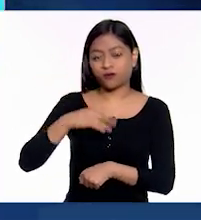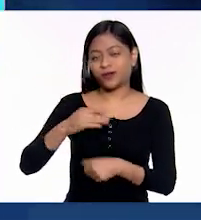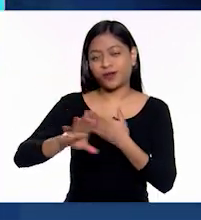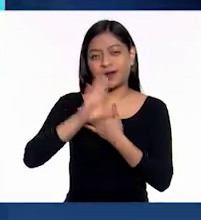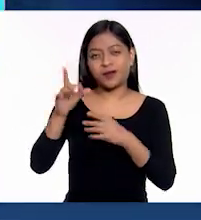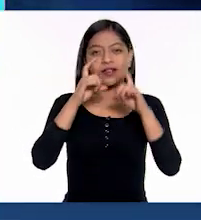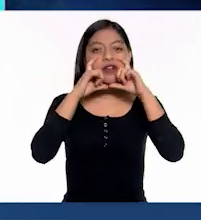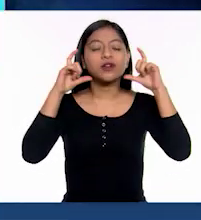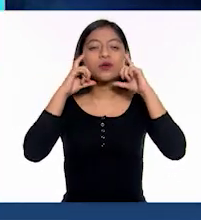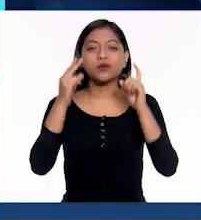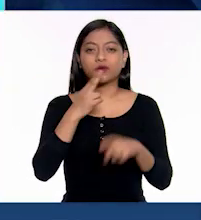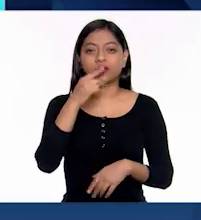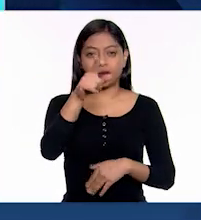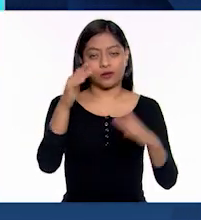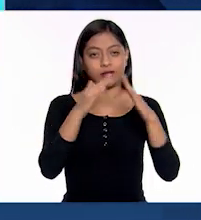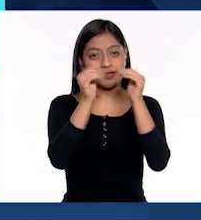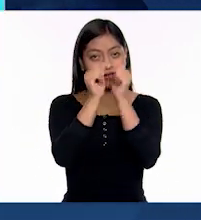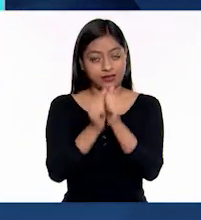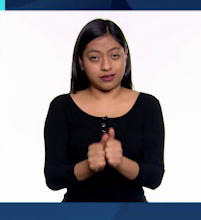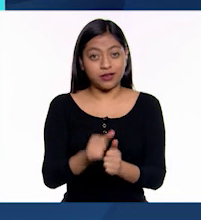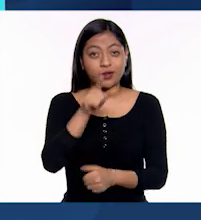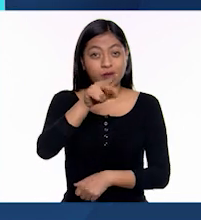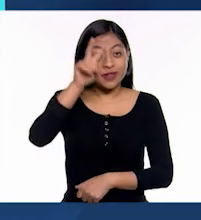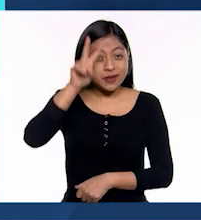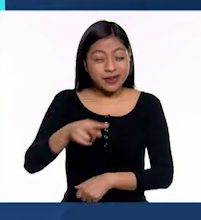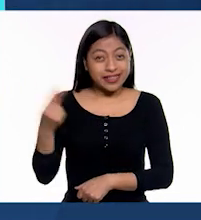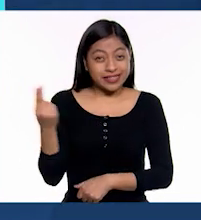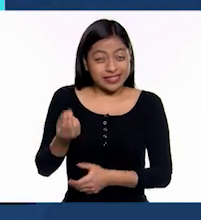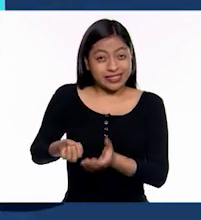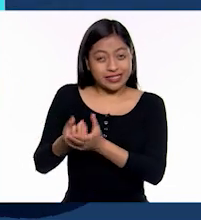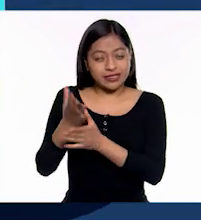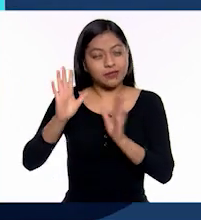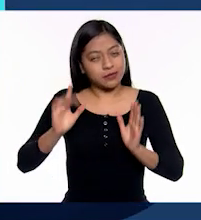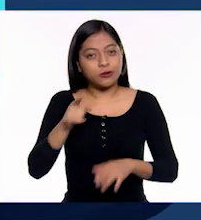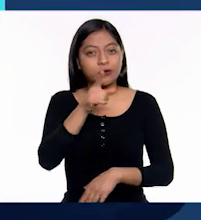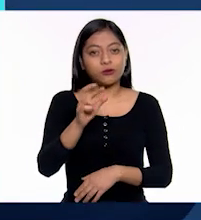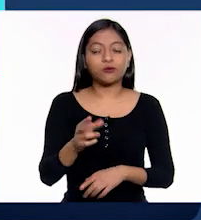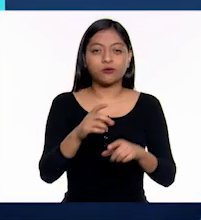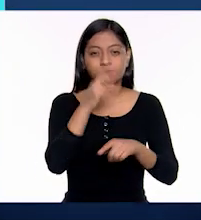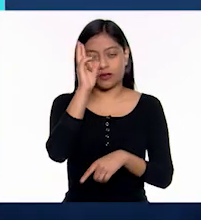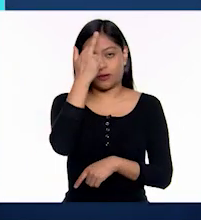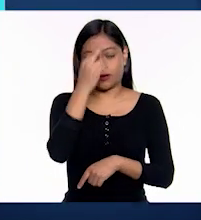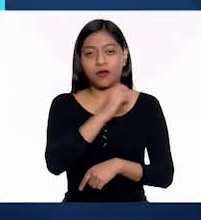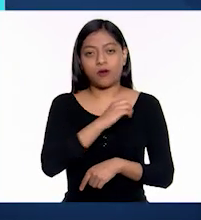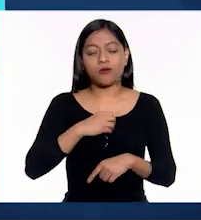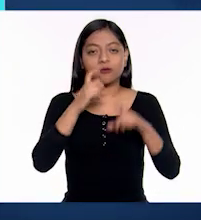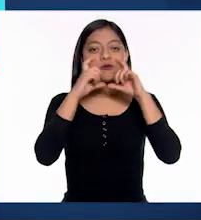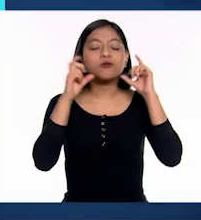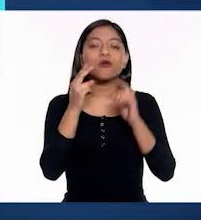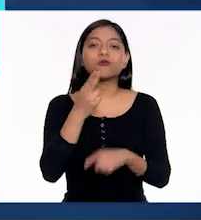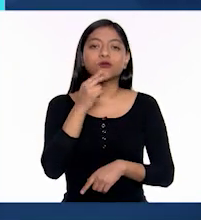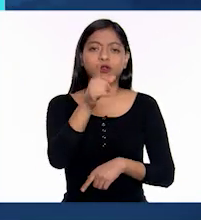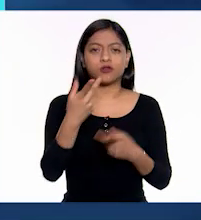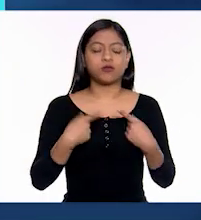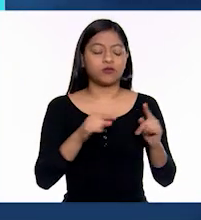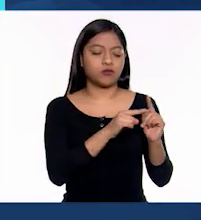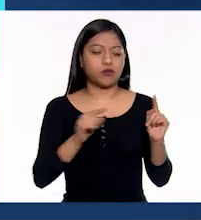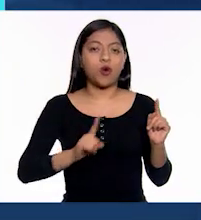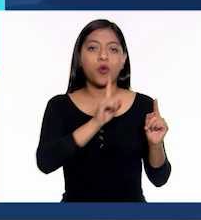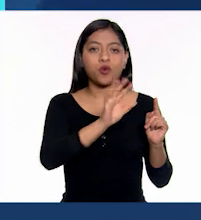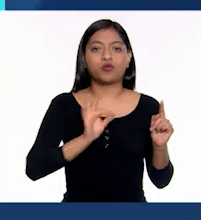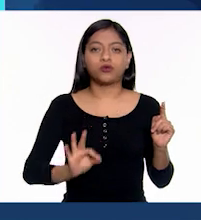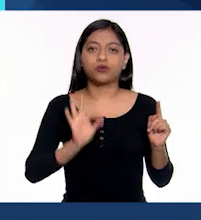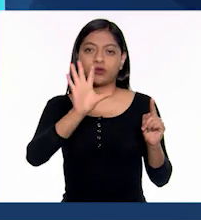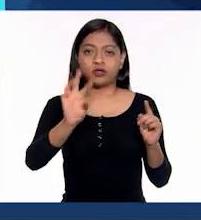Utiliza cubrebocas, no salgas de casa. Si tienes que hacerlo, recuerda que es obligatorio utilizarlo. Mantén una distancia mínima de